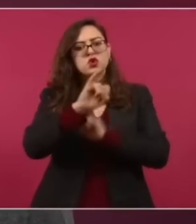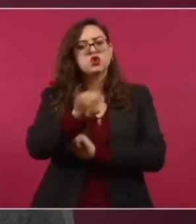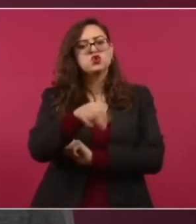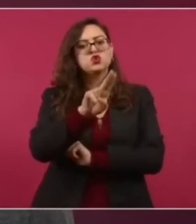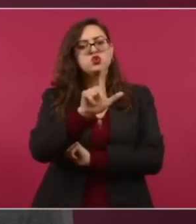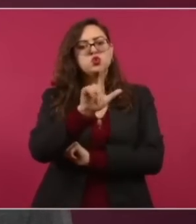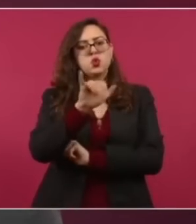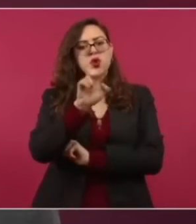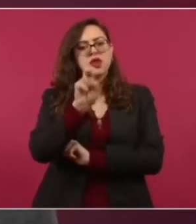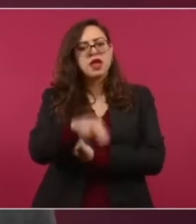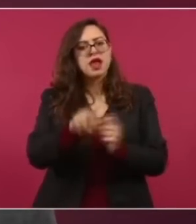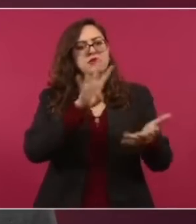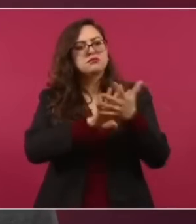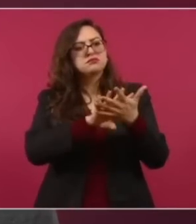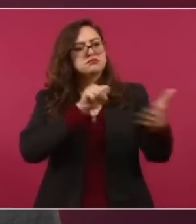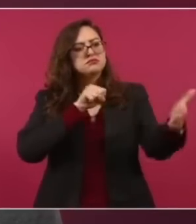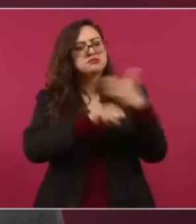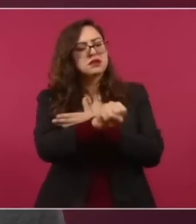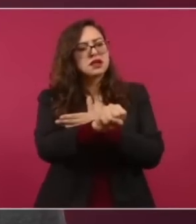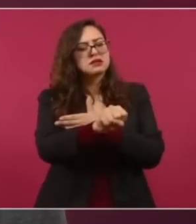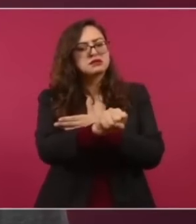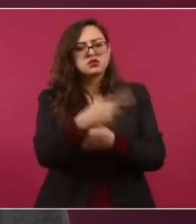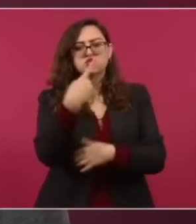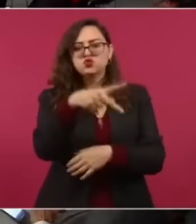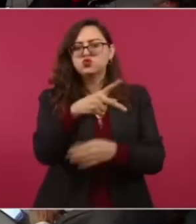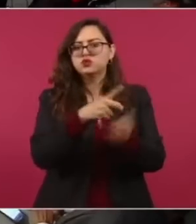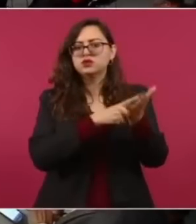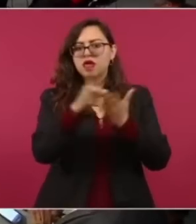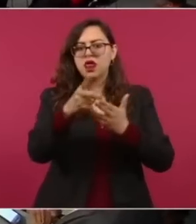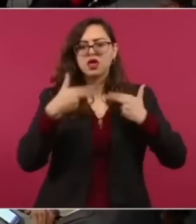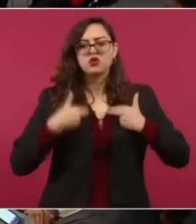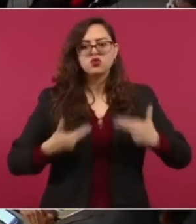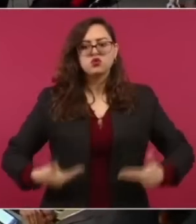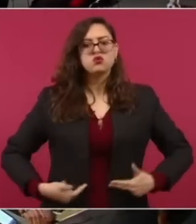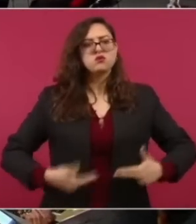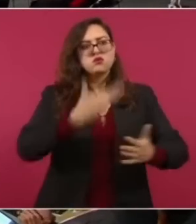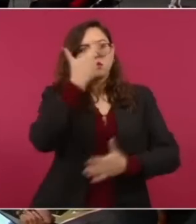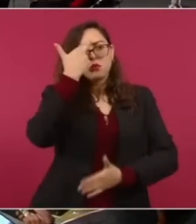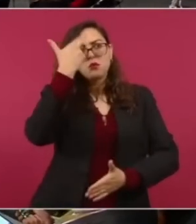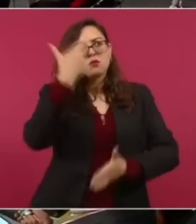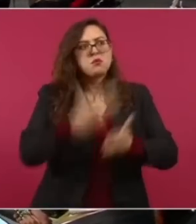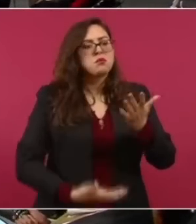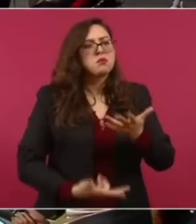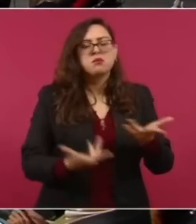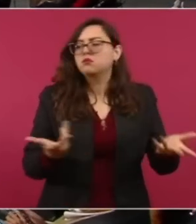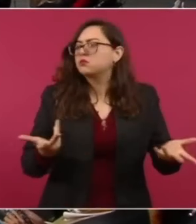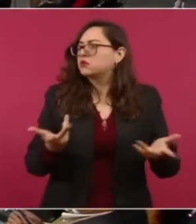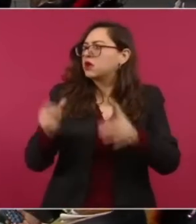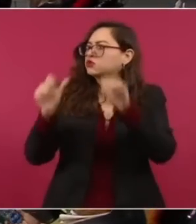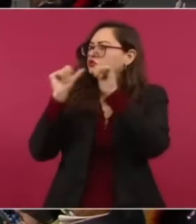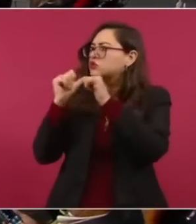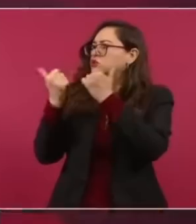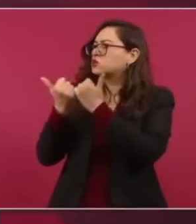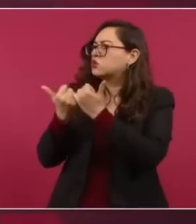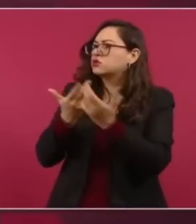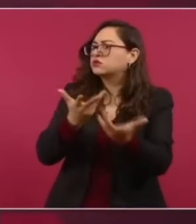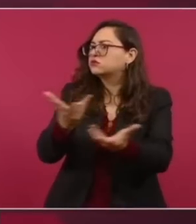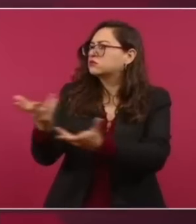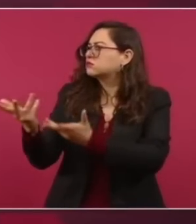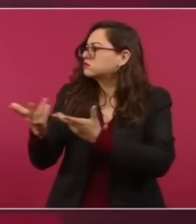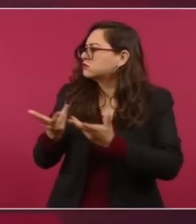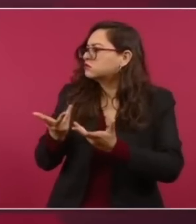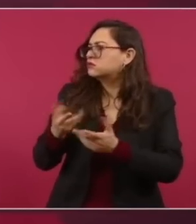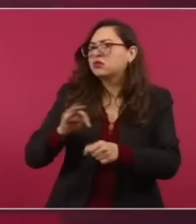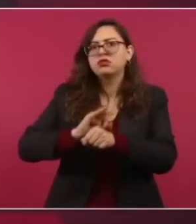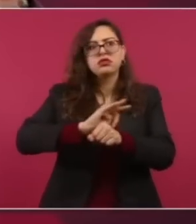México, Andrés Manuel López Obrador, acaba con Lenchito Córdoba con tremendo audio que pone en plena